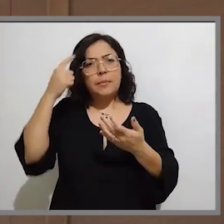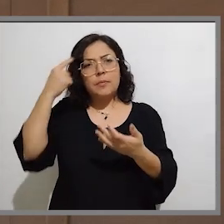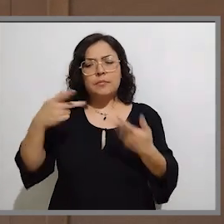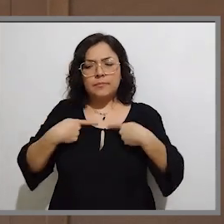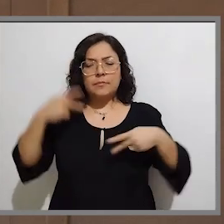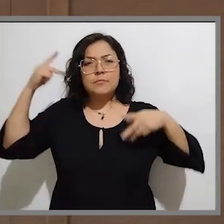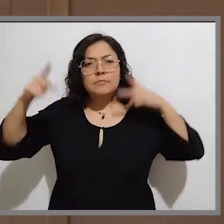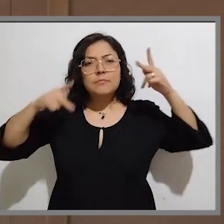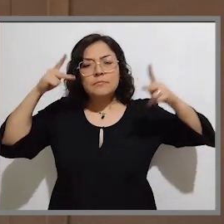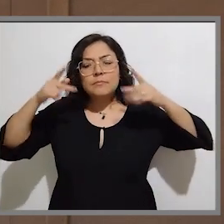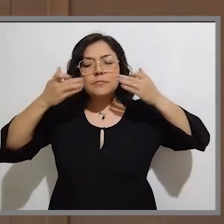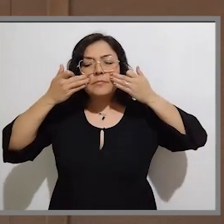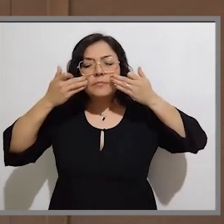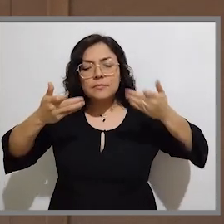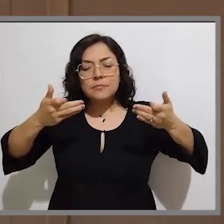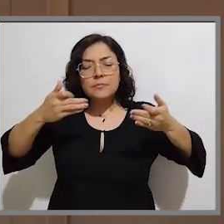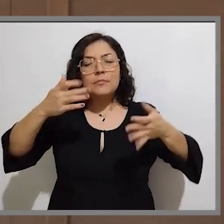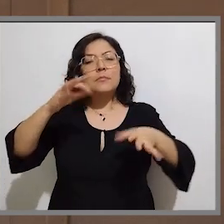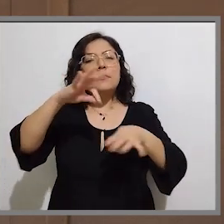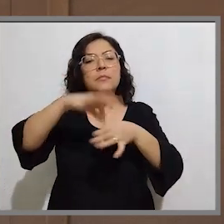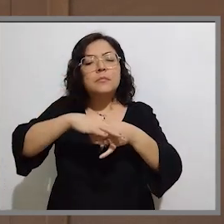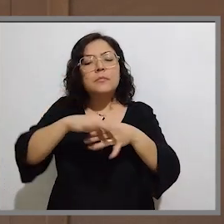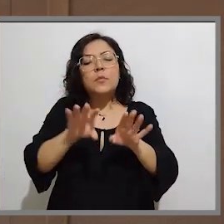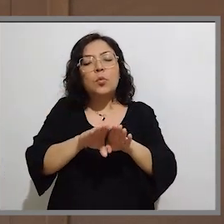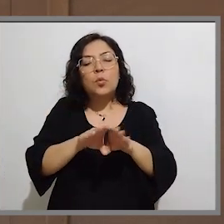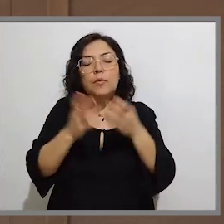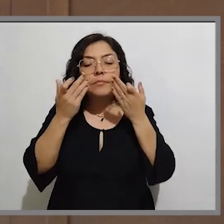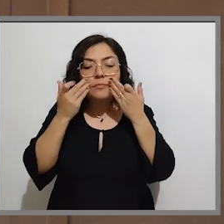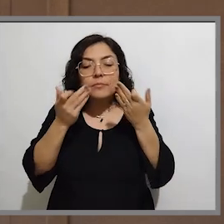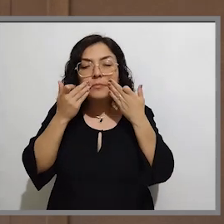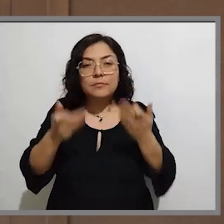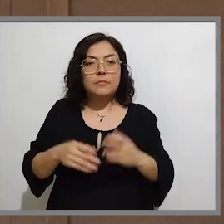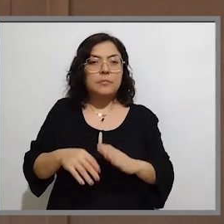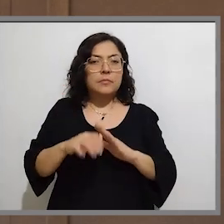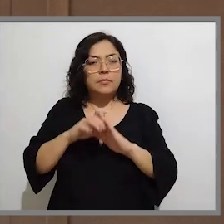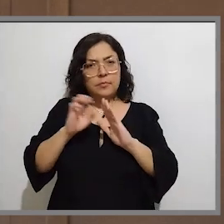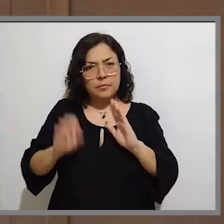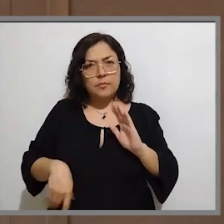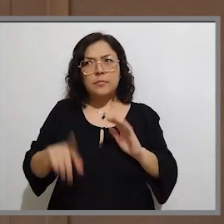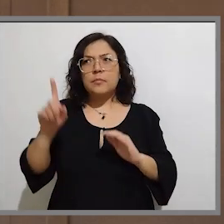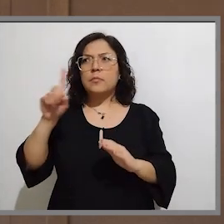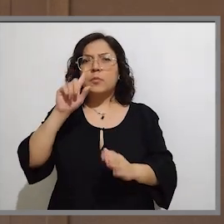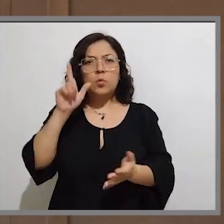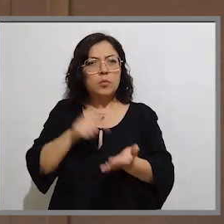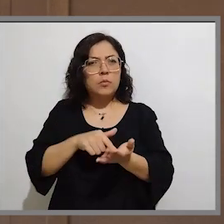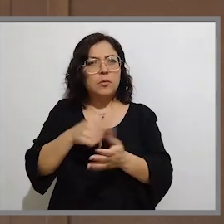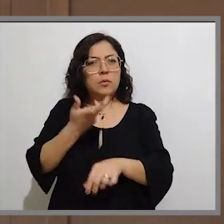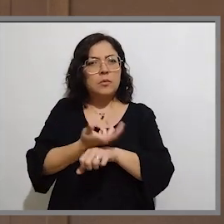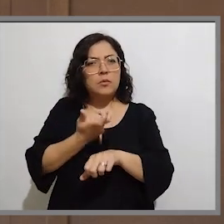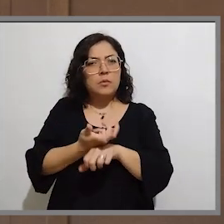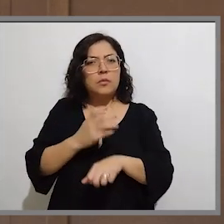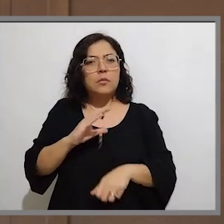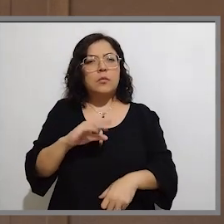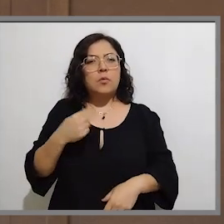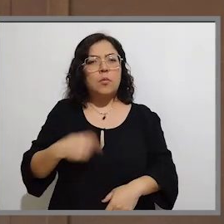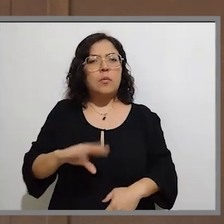locales. Y ahí aparece referenciado en el libro cómo algunas instituciones como el Centro Carter de Estados Unidos envía